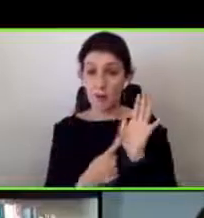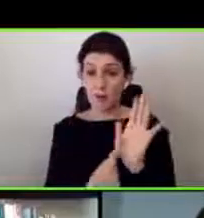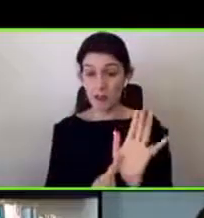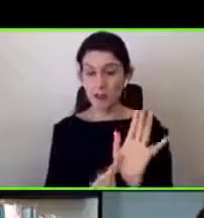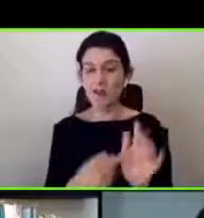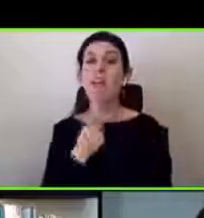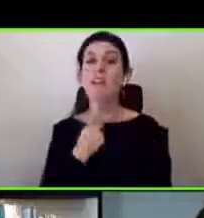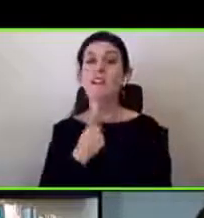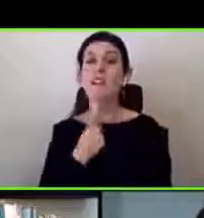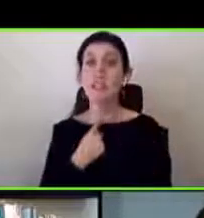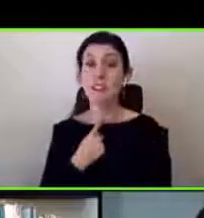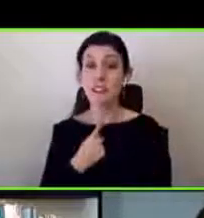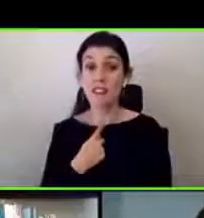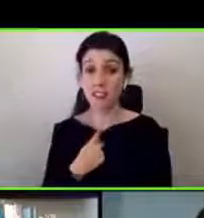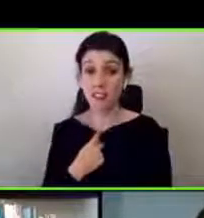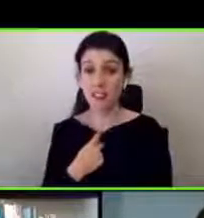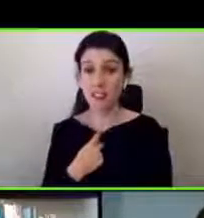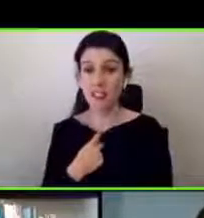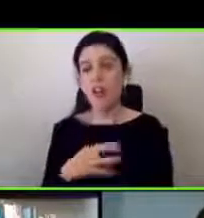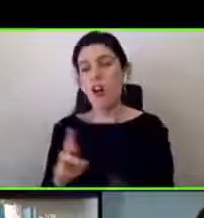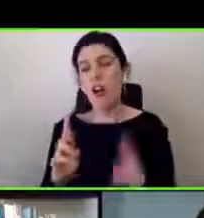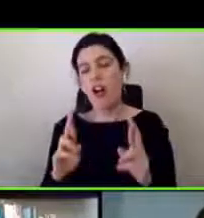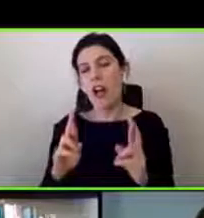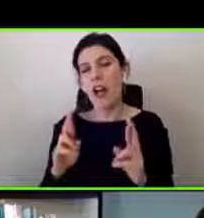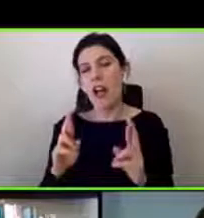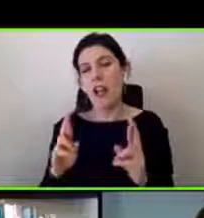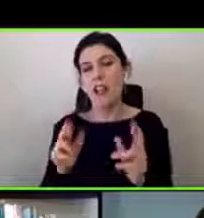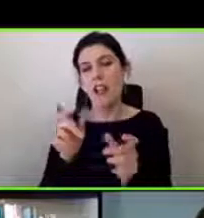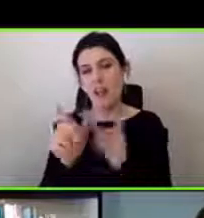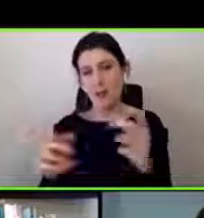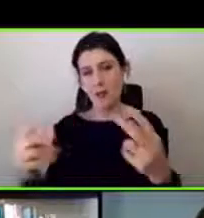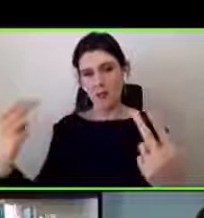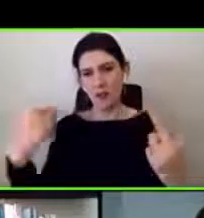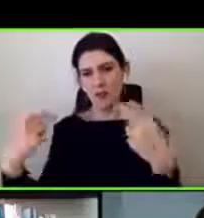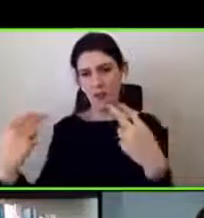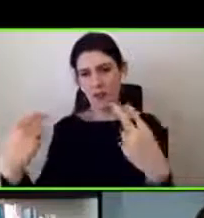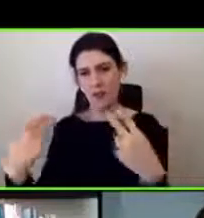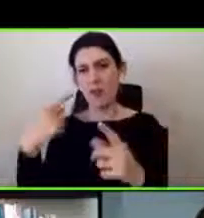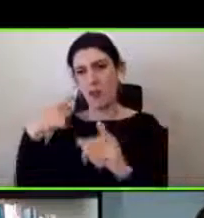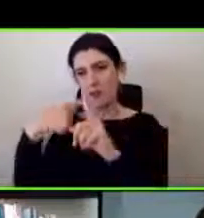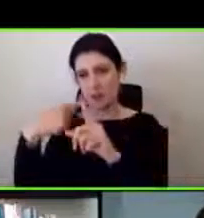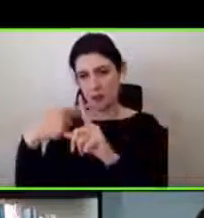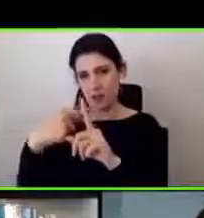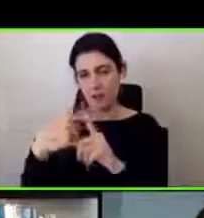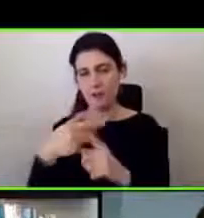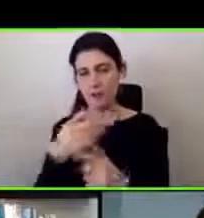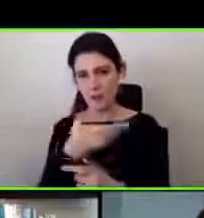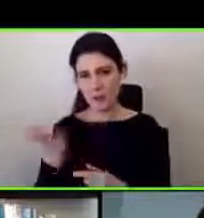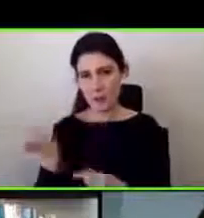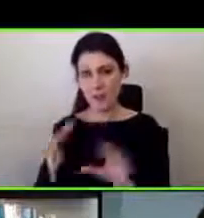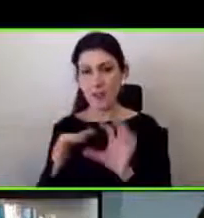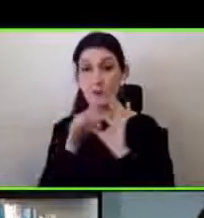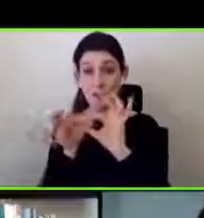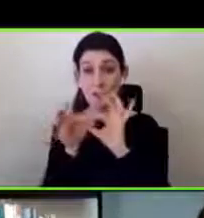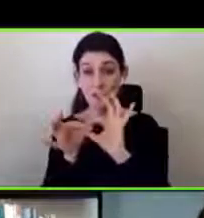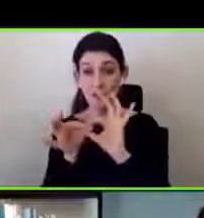impacto, esperemos, súper positivo también en la gente que los estuvo viendo. Así que muchas gracias.